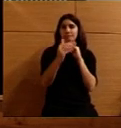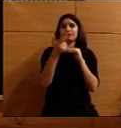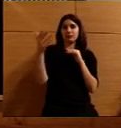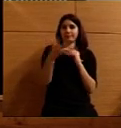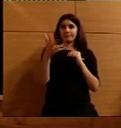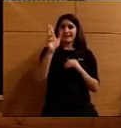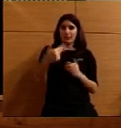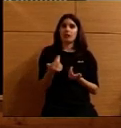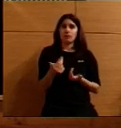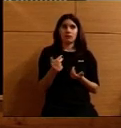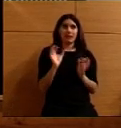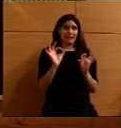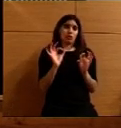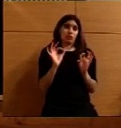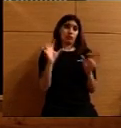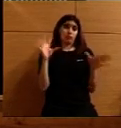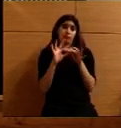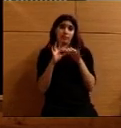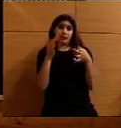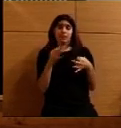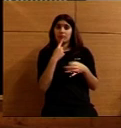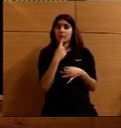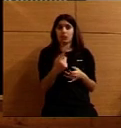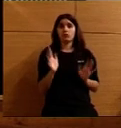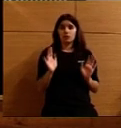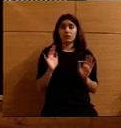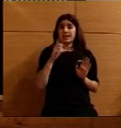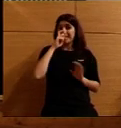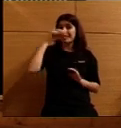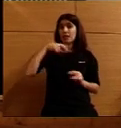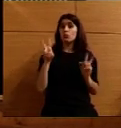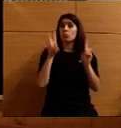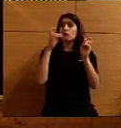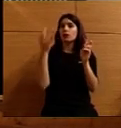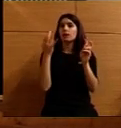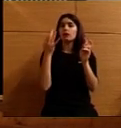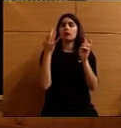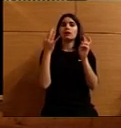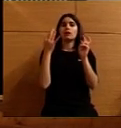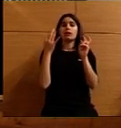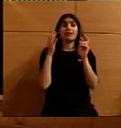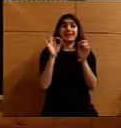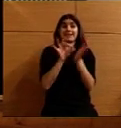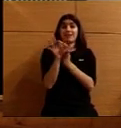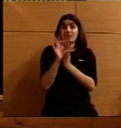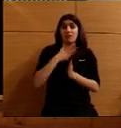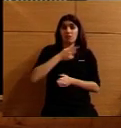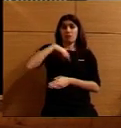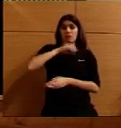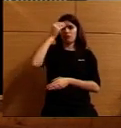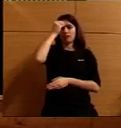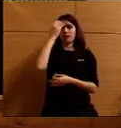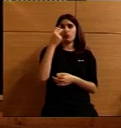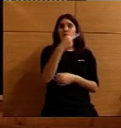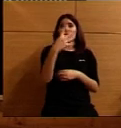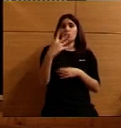también incremente rentas. Eso es lo que siempre hemos dicho y es lo que tiene que ser. De hecho, este año la novedad es que desde el servicio hemos creído que a los